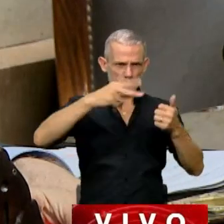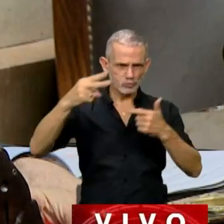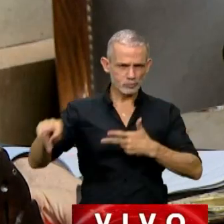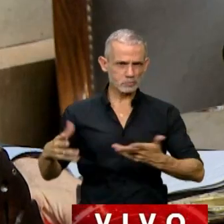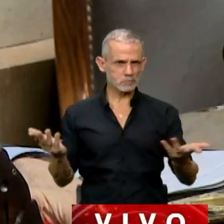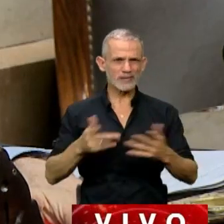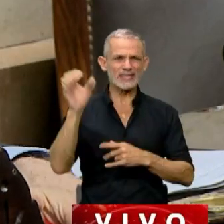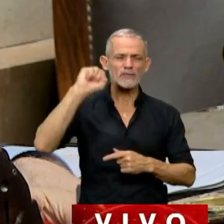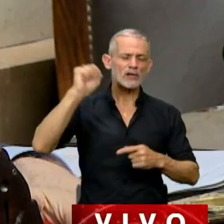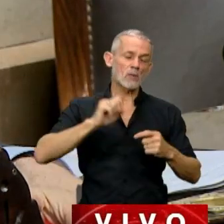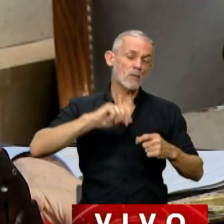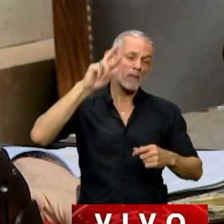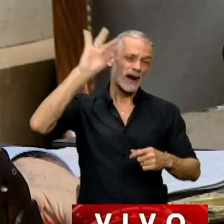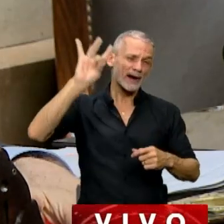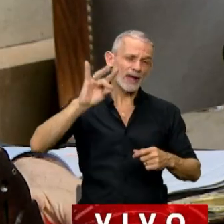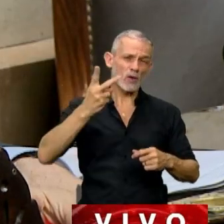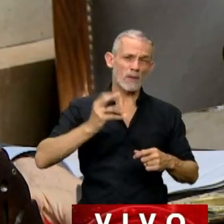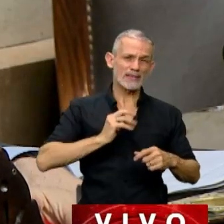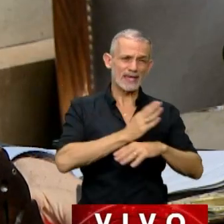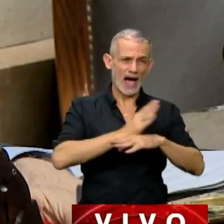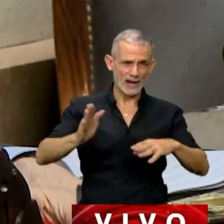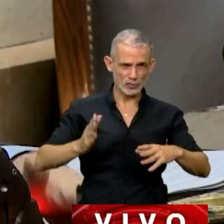inflación fue la más alta de los últimos 20 años.